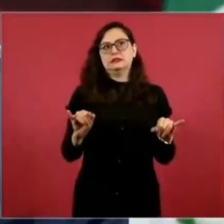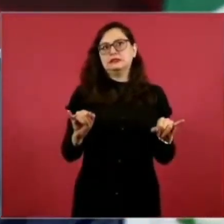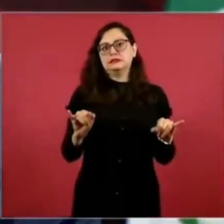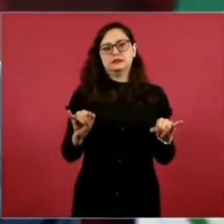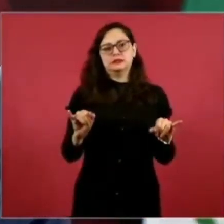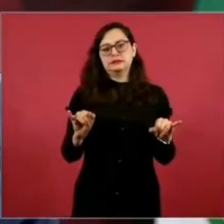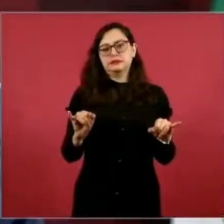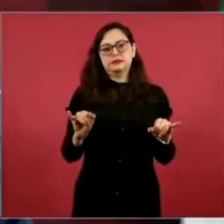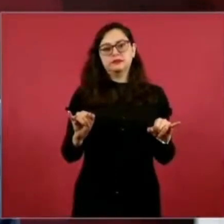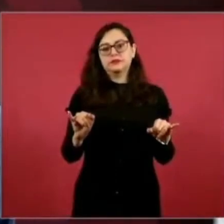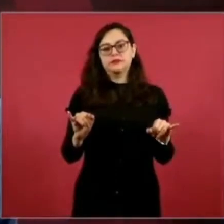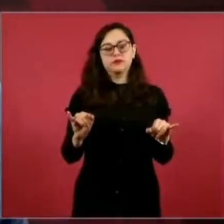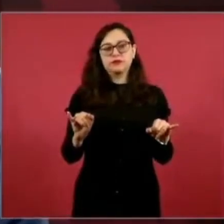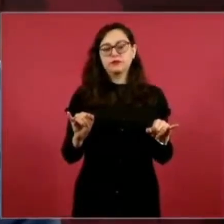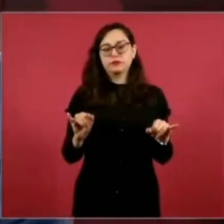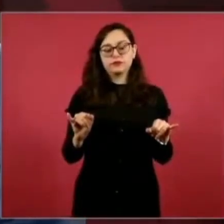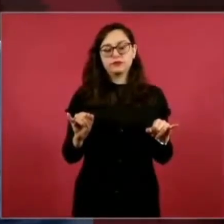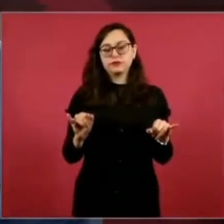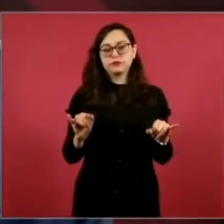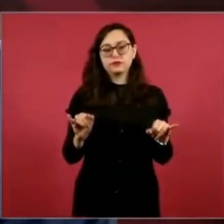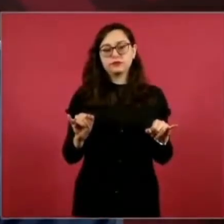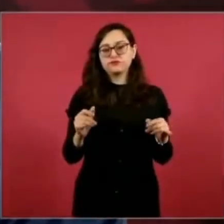siquiera este